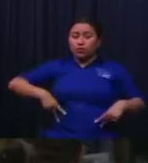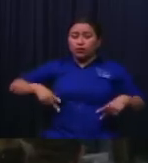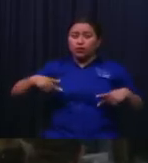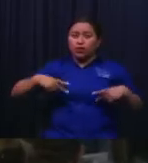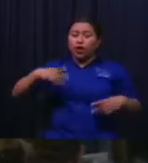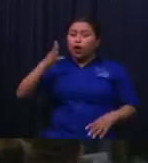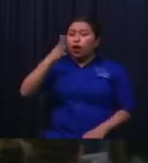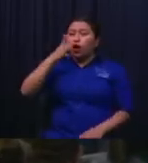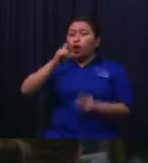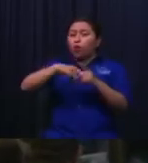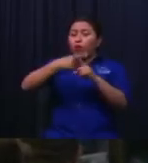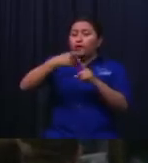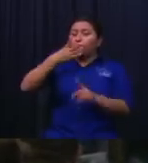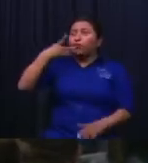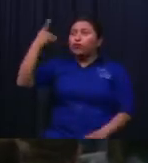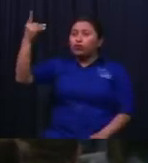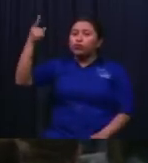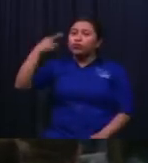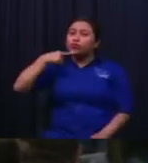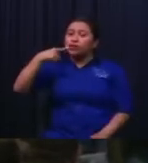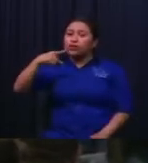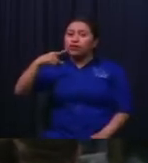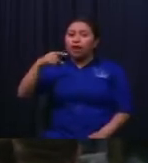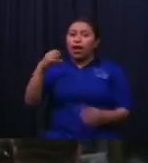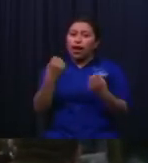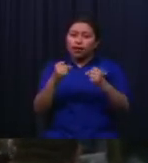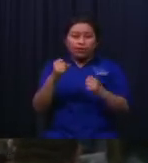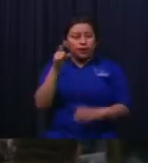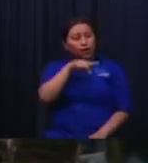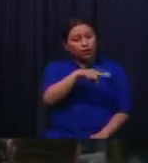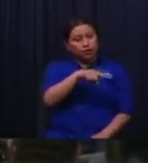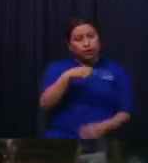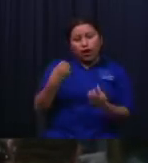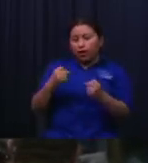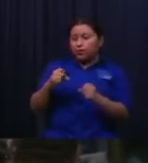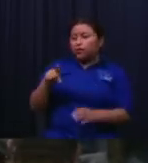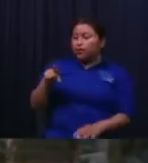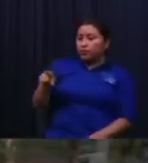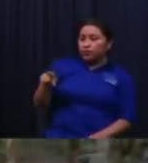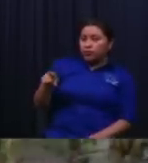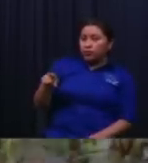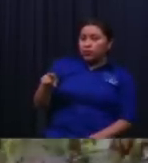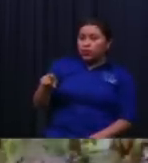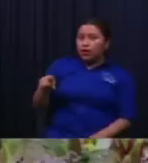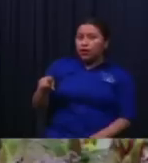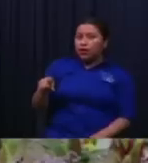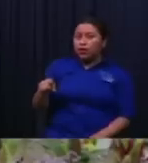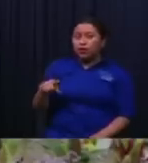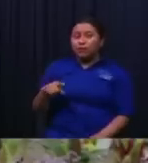esto, haz aquello, ahora ponte en pie, actúa.